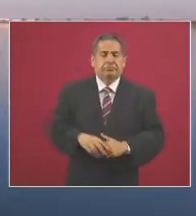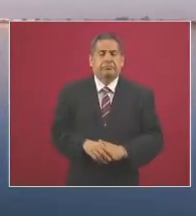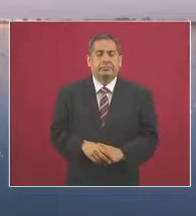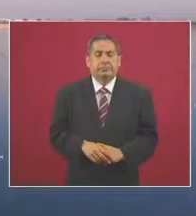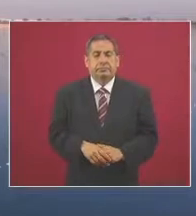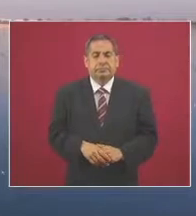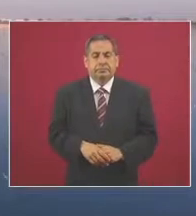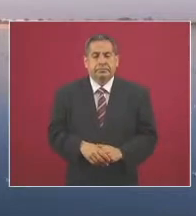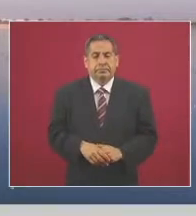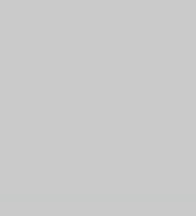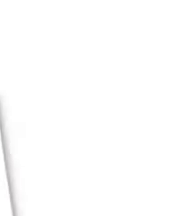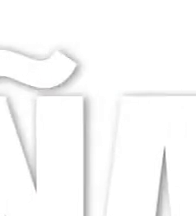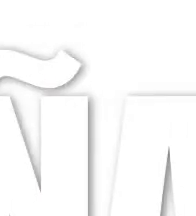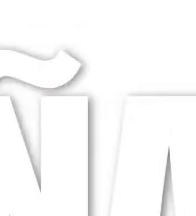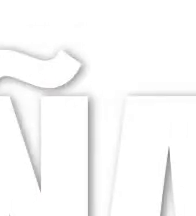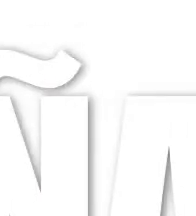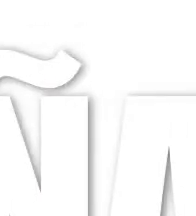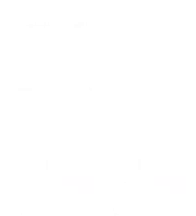con espacios de uso público.